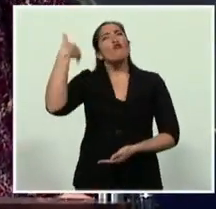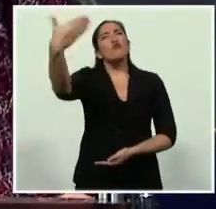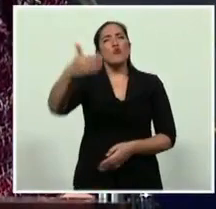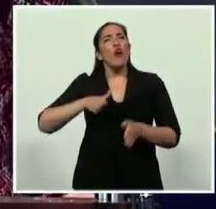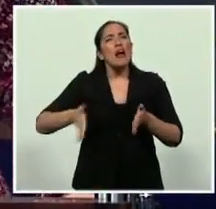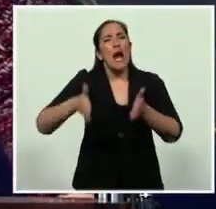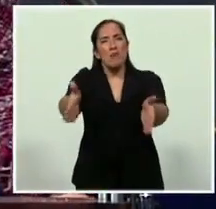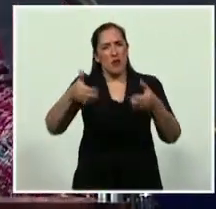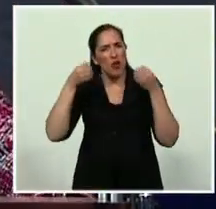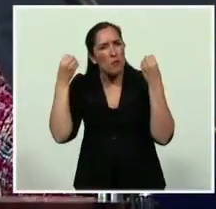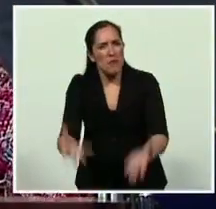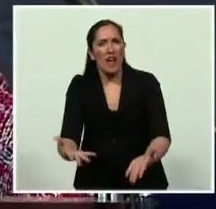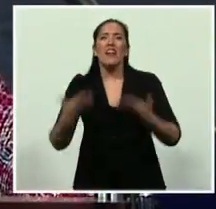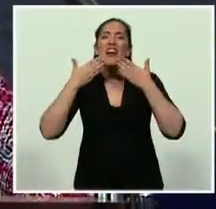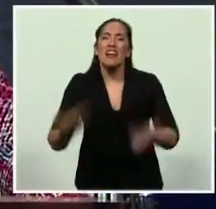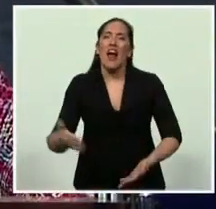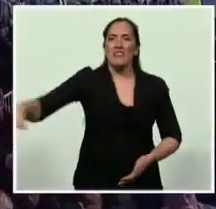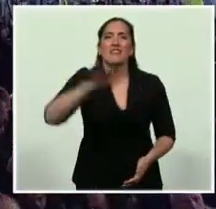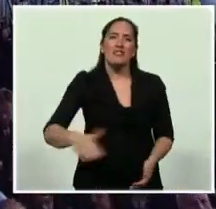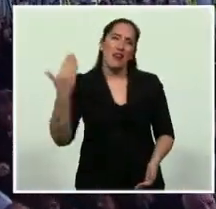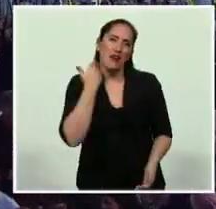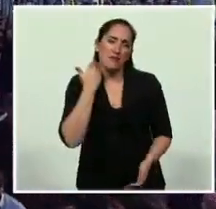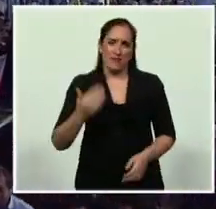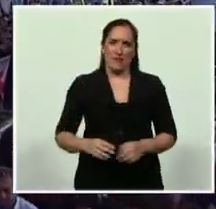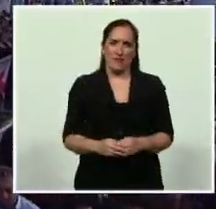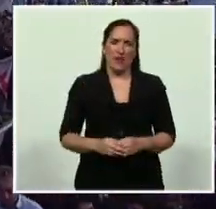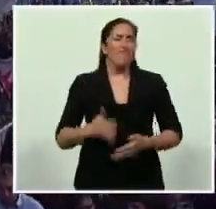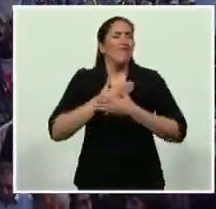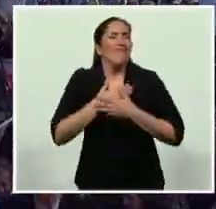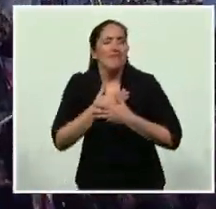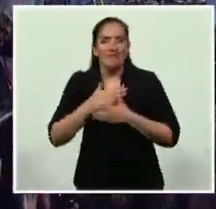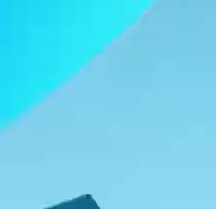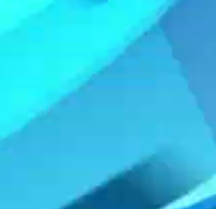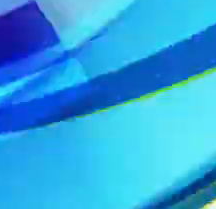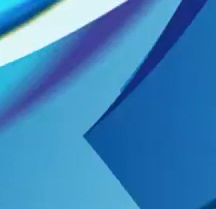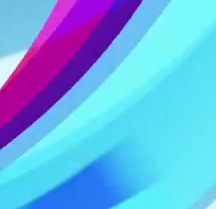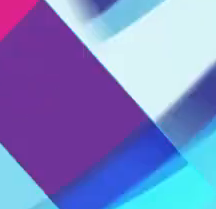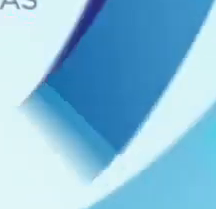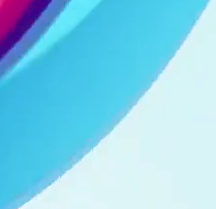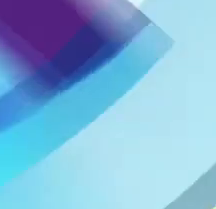esperanzador en el futuro. Gracias, La Matanza. Los quiero mucho.